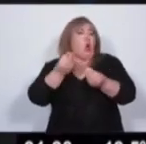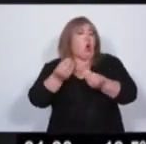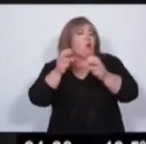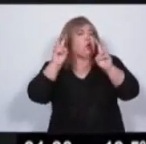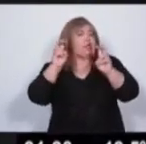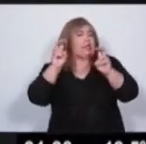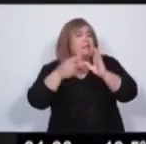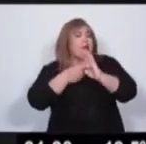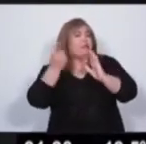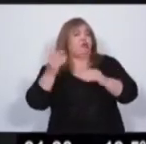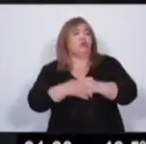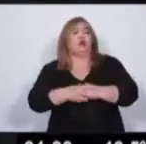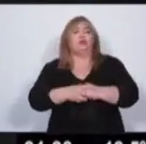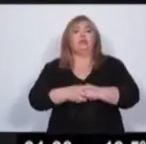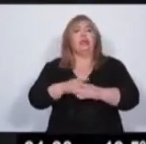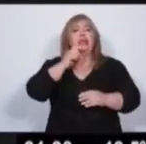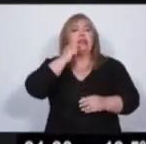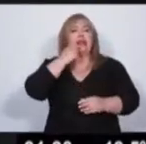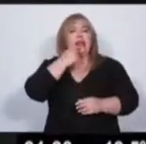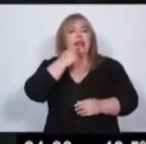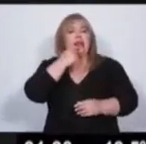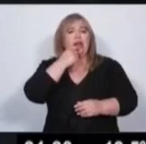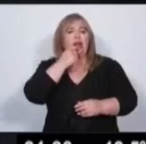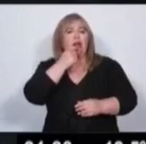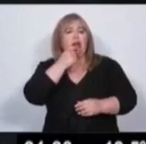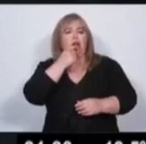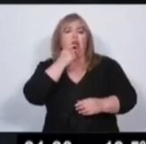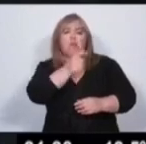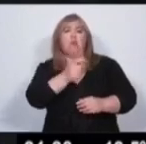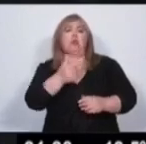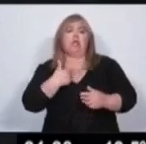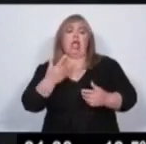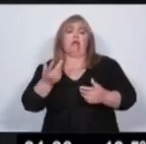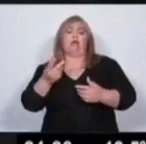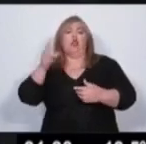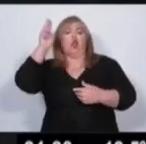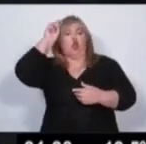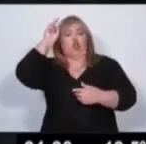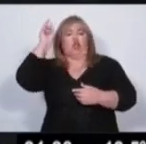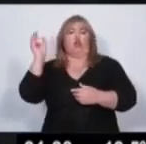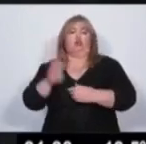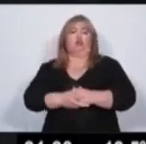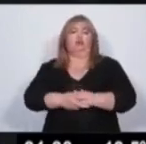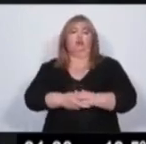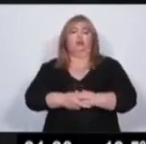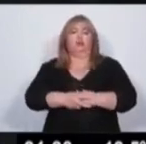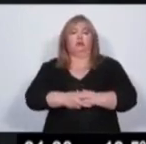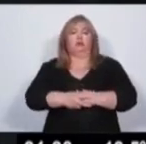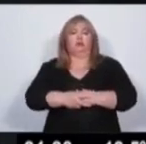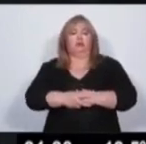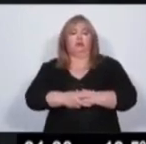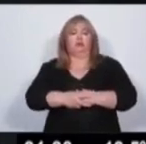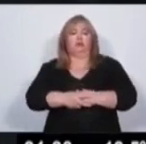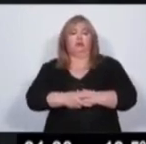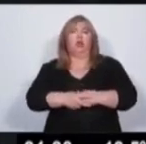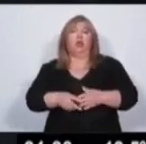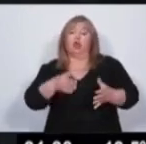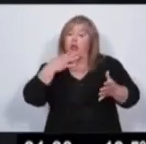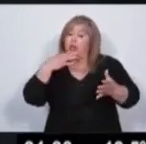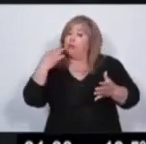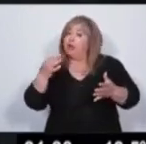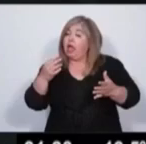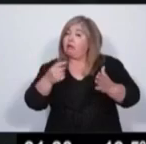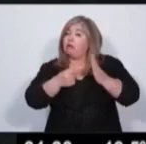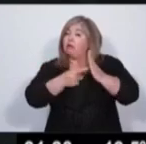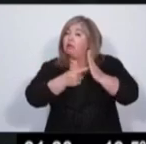comienza preguntando respondiendo Alfredo Cornejo categóricamente hay que revisarlo pero